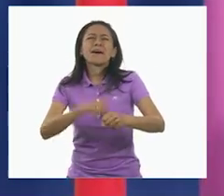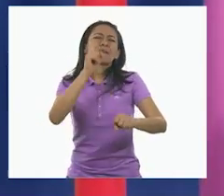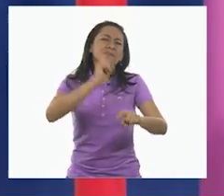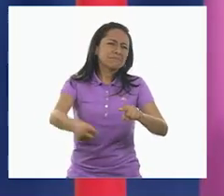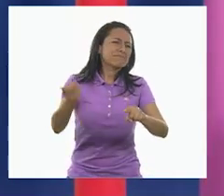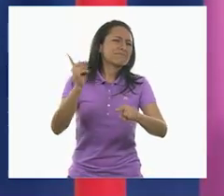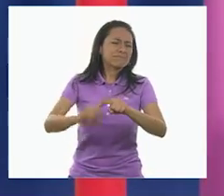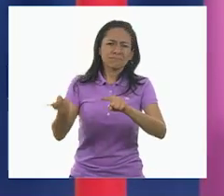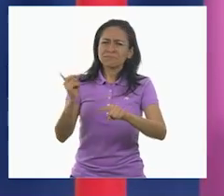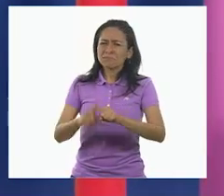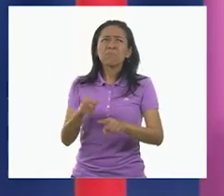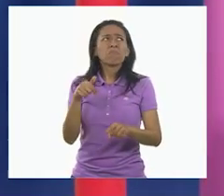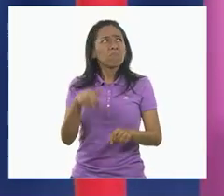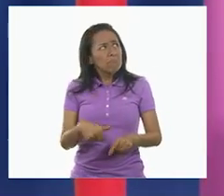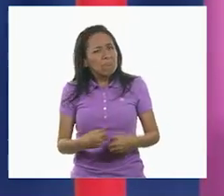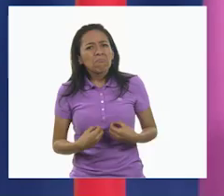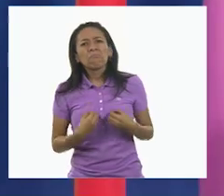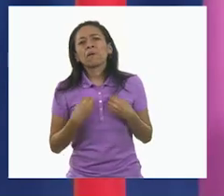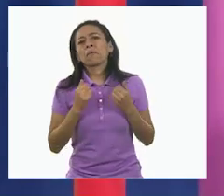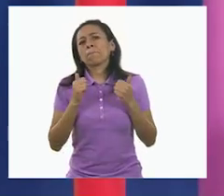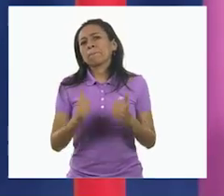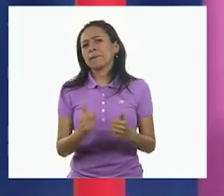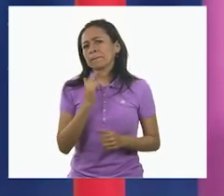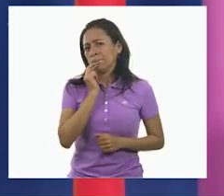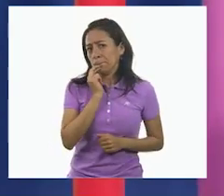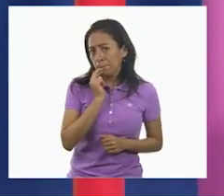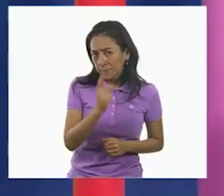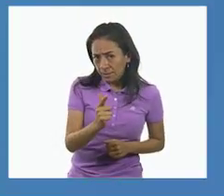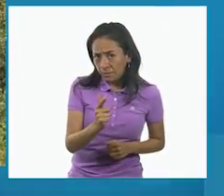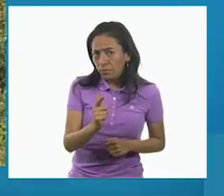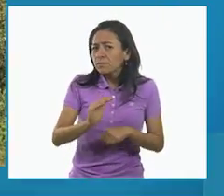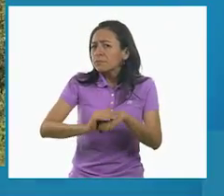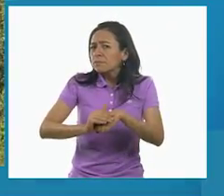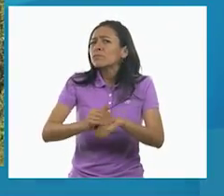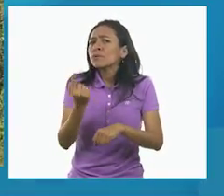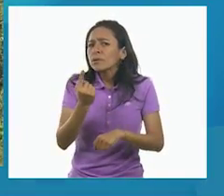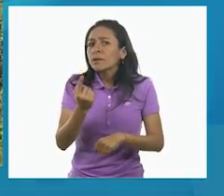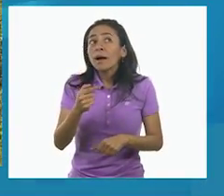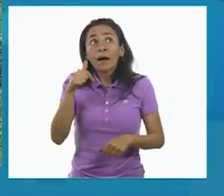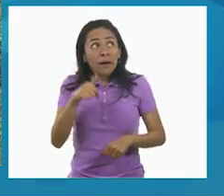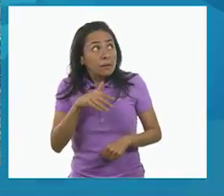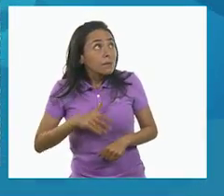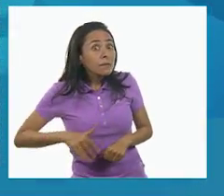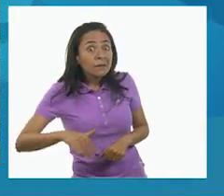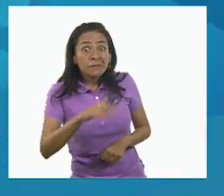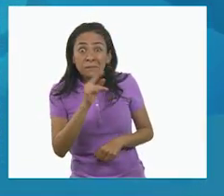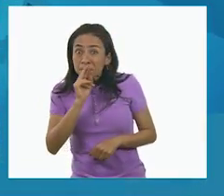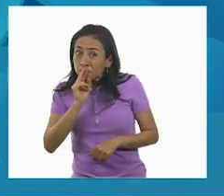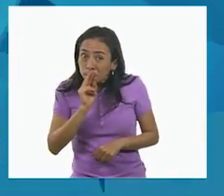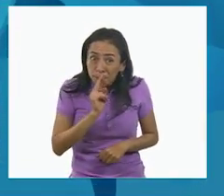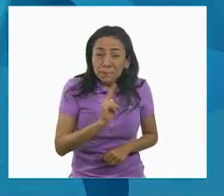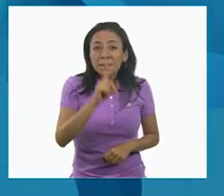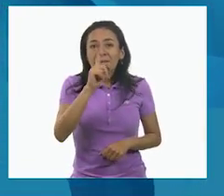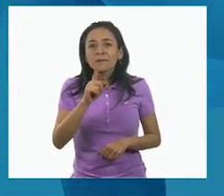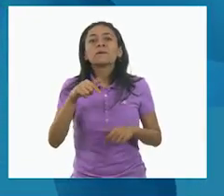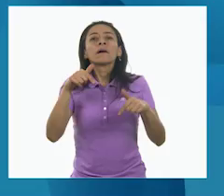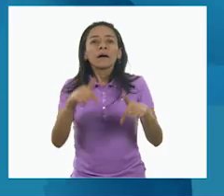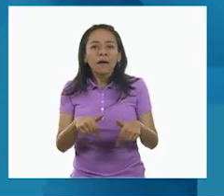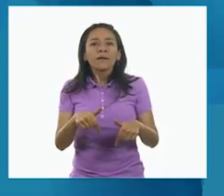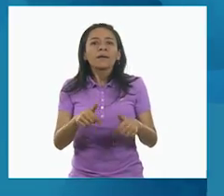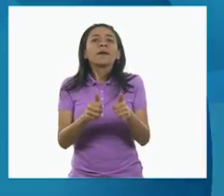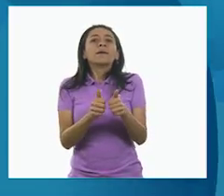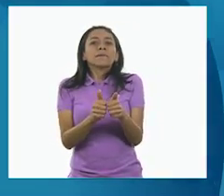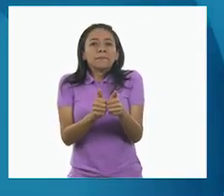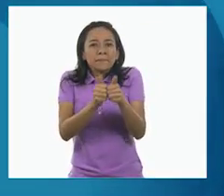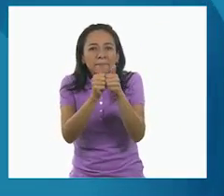Y justo, precisamente porque las condiciones de vida eran muy favorables, aquí es donde se establecen grandes